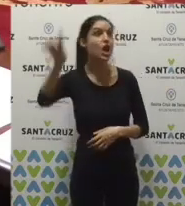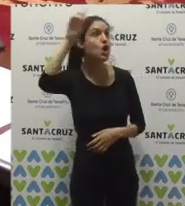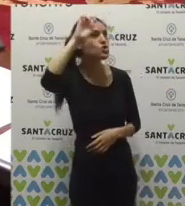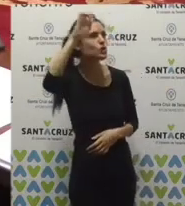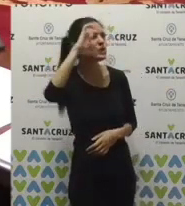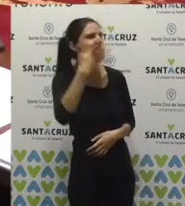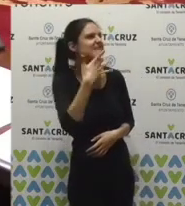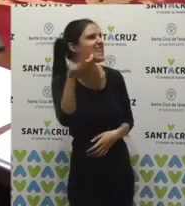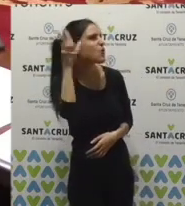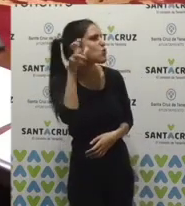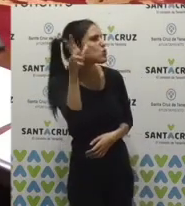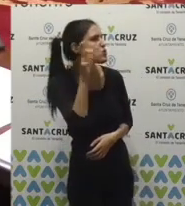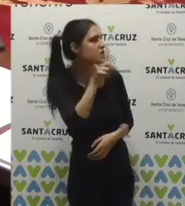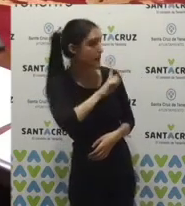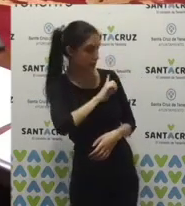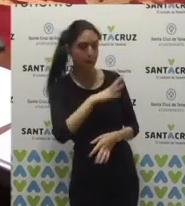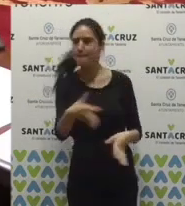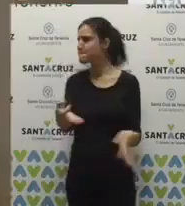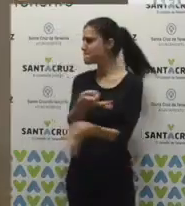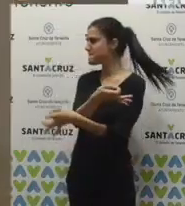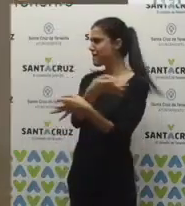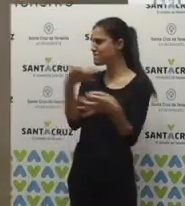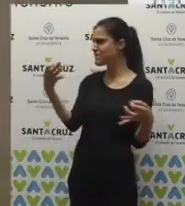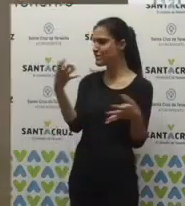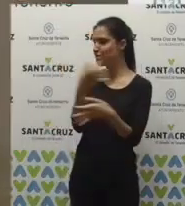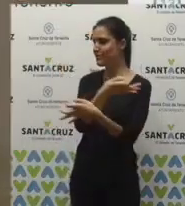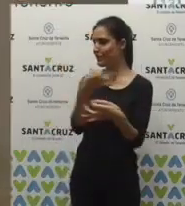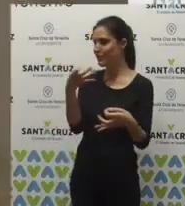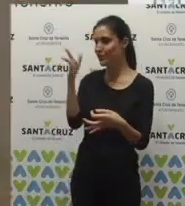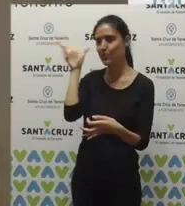escuchan perfectamente de yaiza